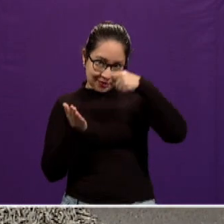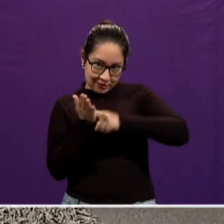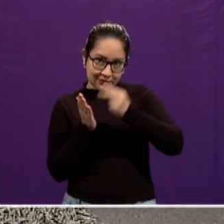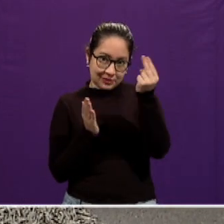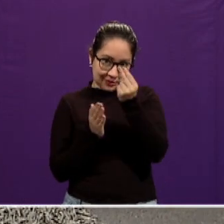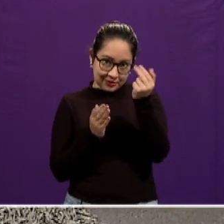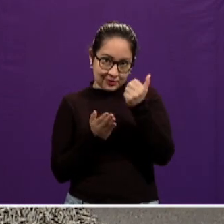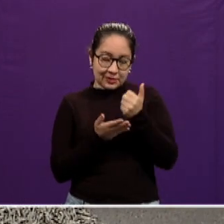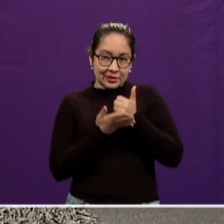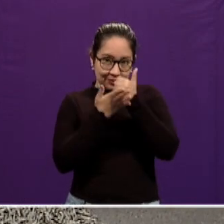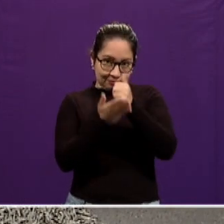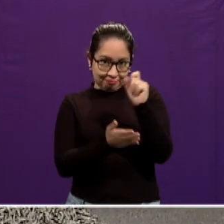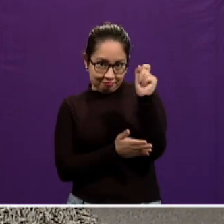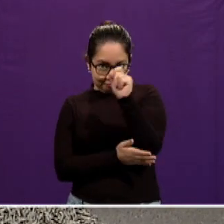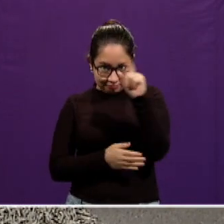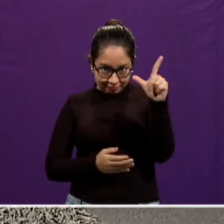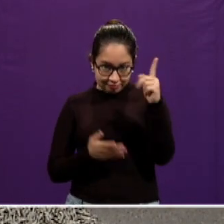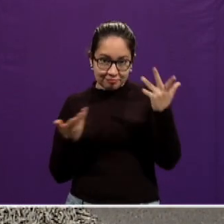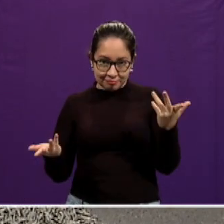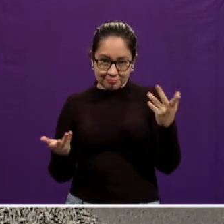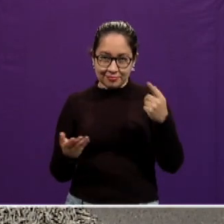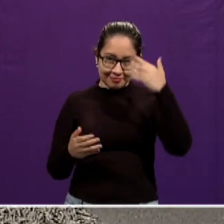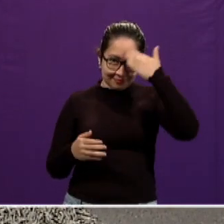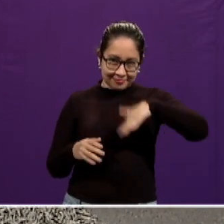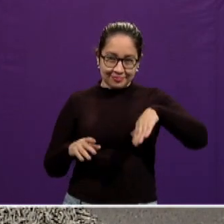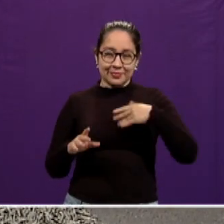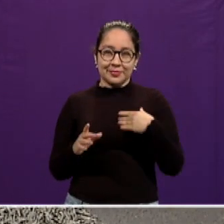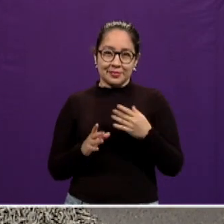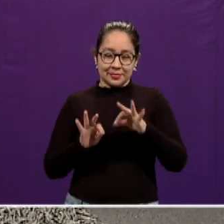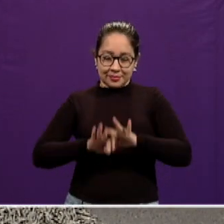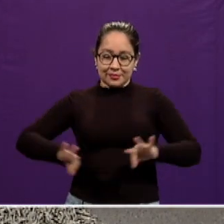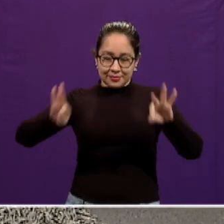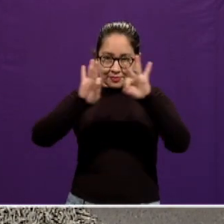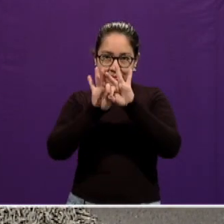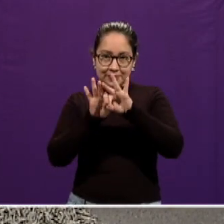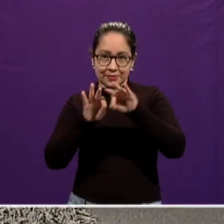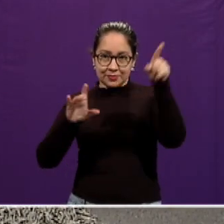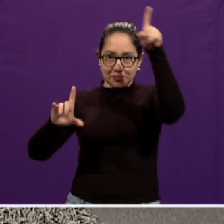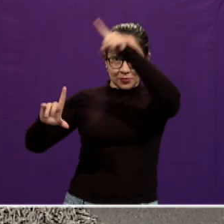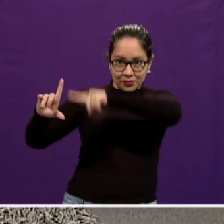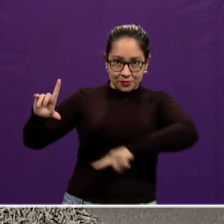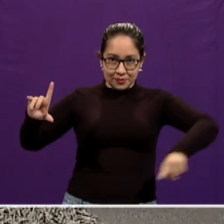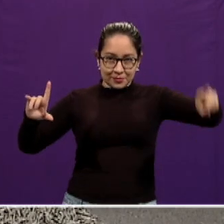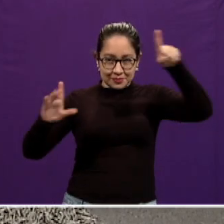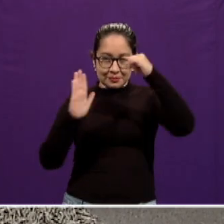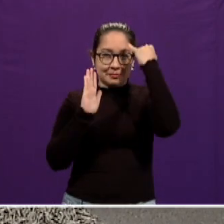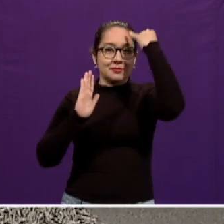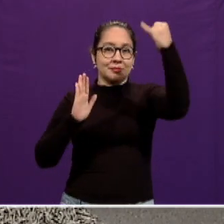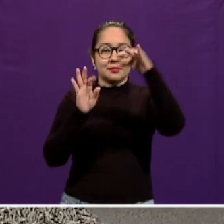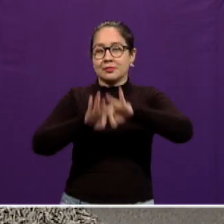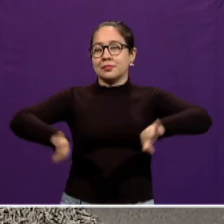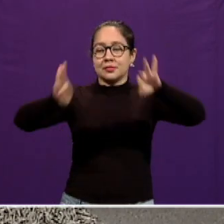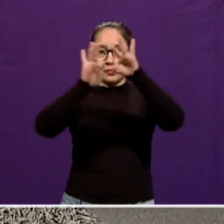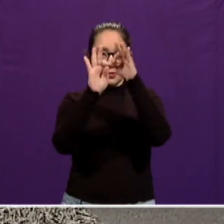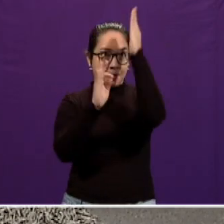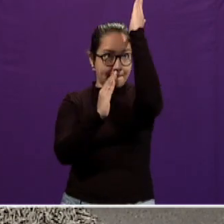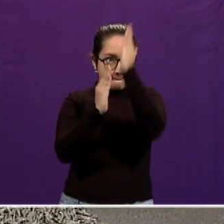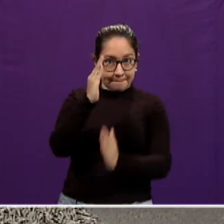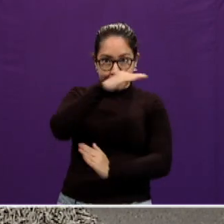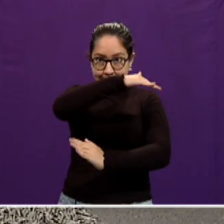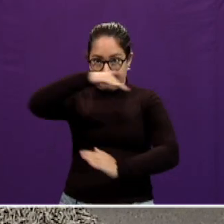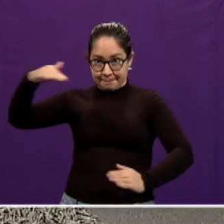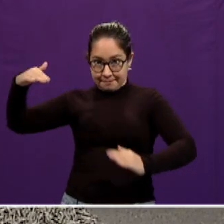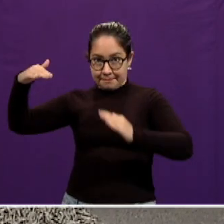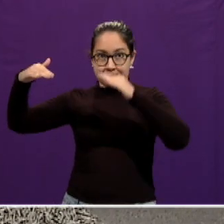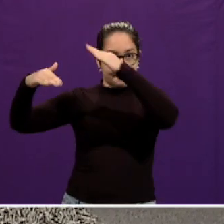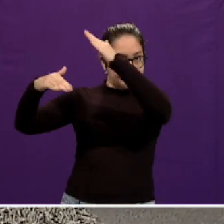caso. Porque te digo, de entrada, en este pastel de vida, tú no figuras. Entonces, decir, tengo que dedicar una rebanada de mi pastel para